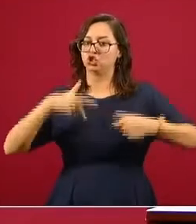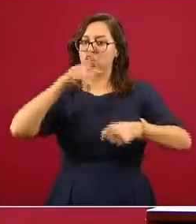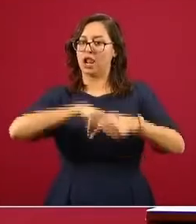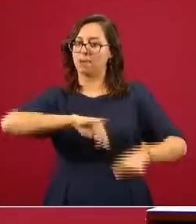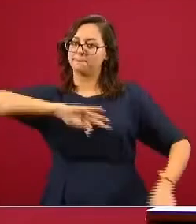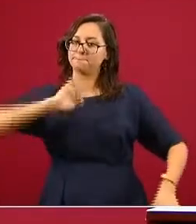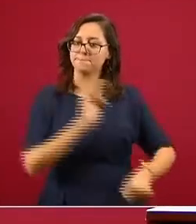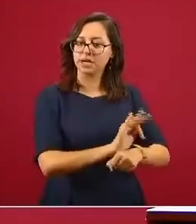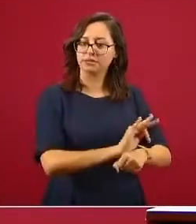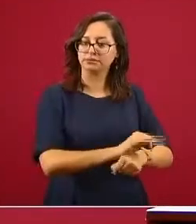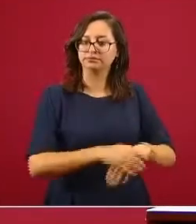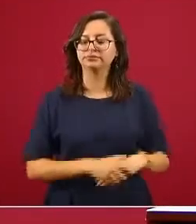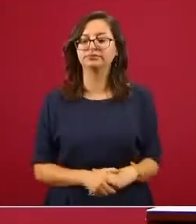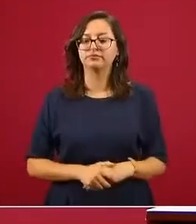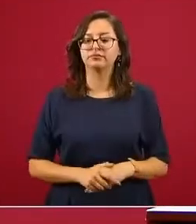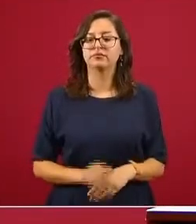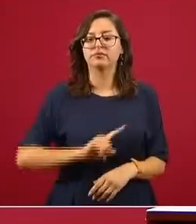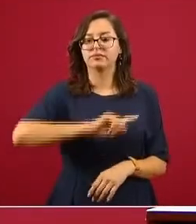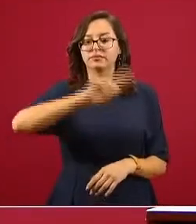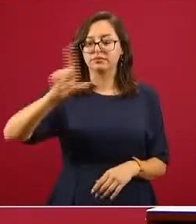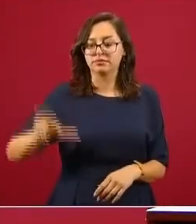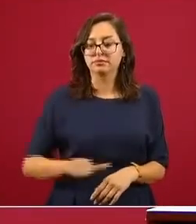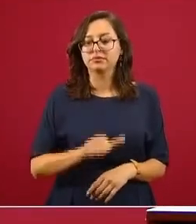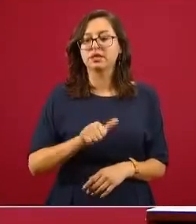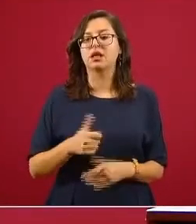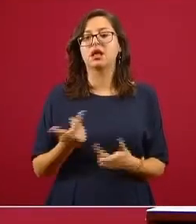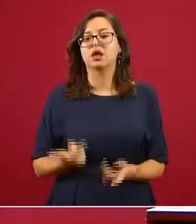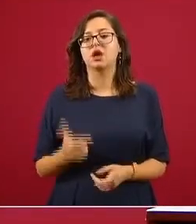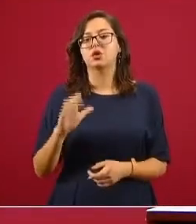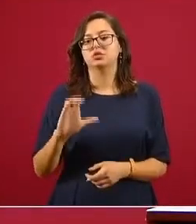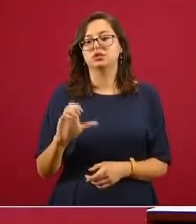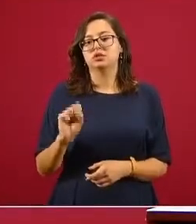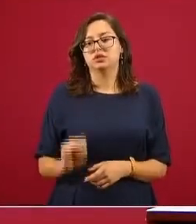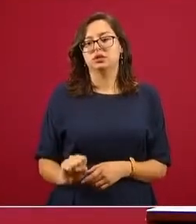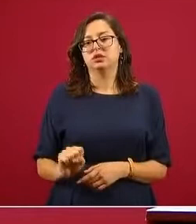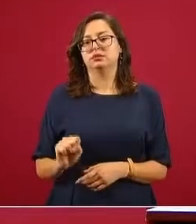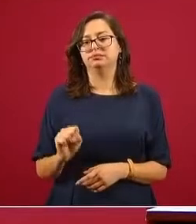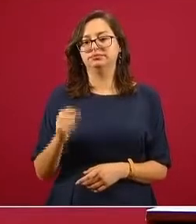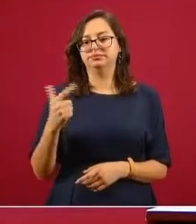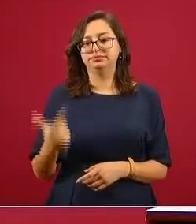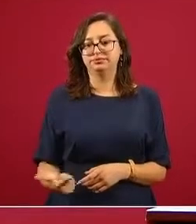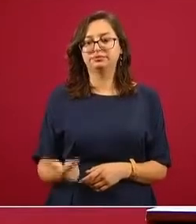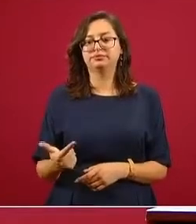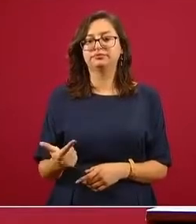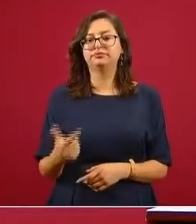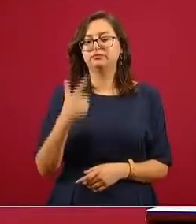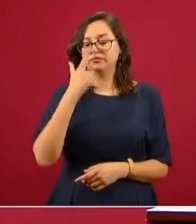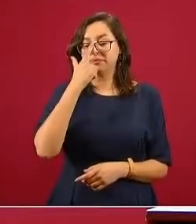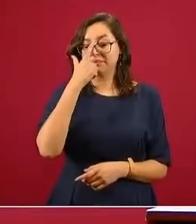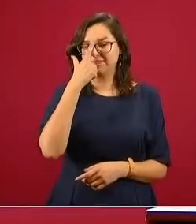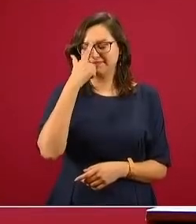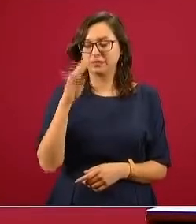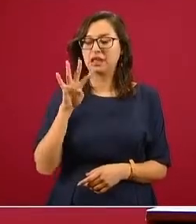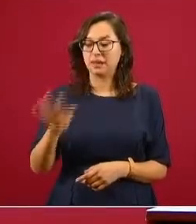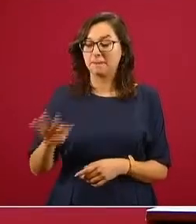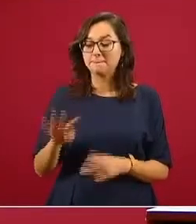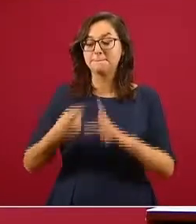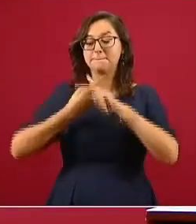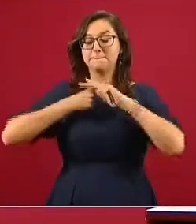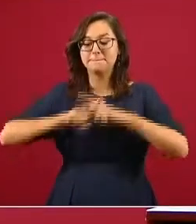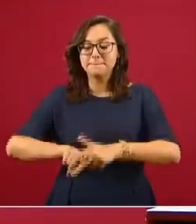supuesto. Tuvimos después una nueva sesión del Consejo de Salubridad General para aprobar las medidas de fase 3